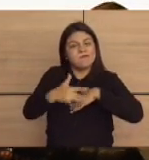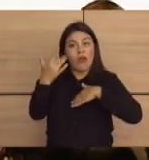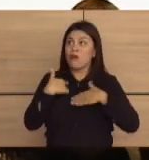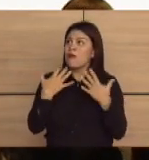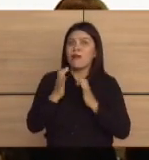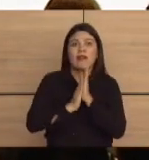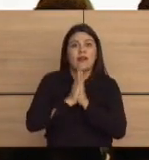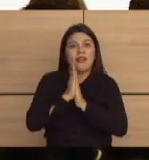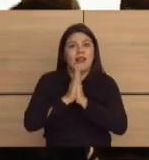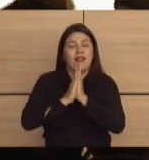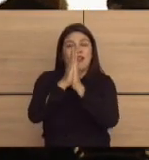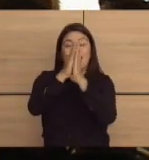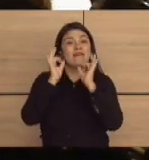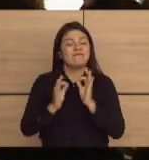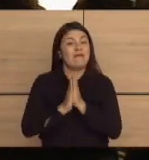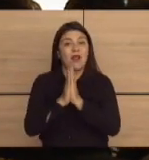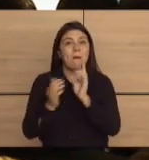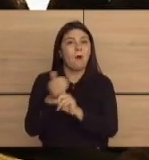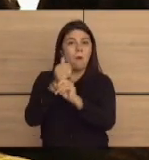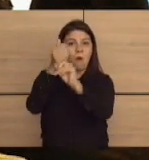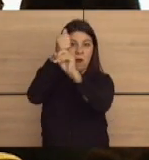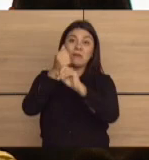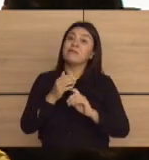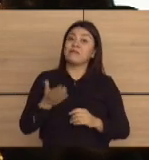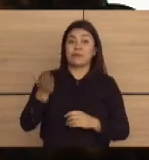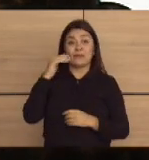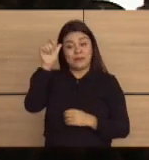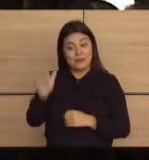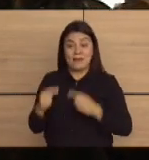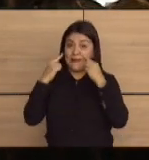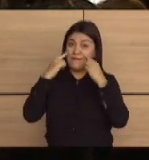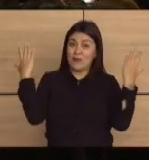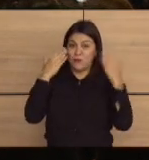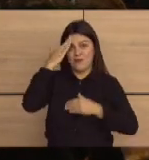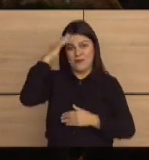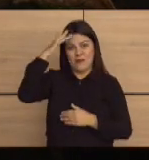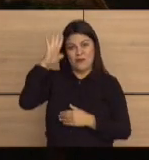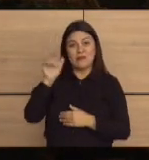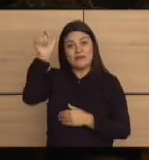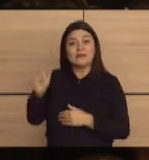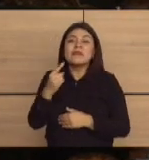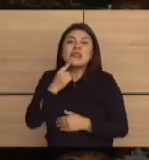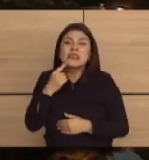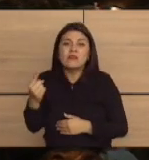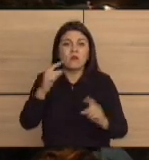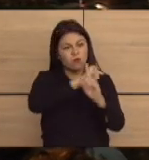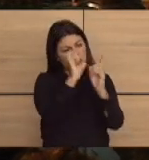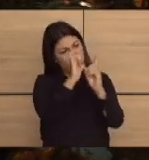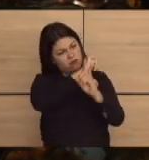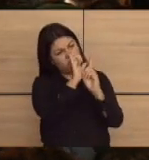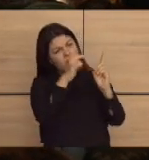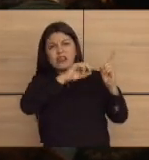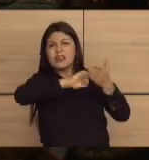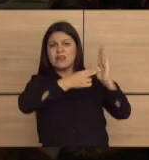tenemos vocación. Decía un famoso filósofo que cultura es todo aquello que